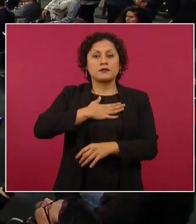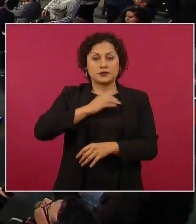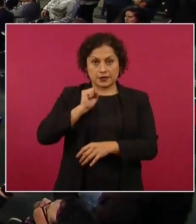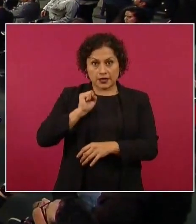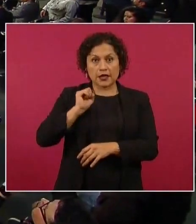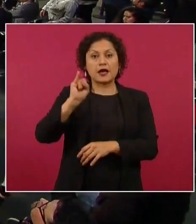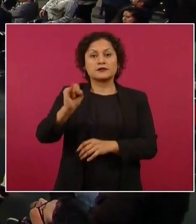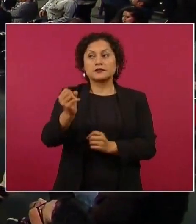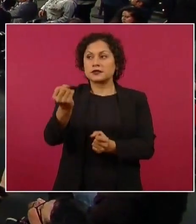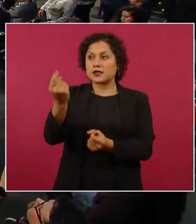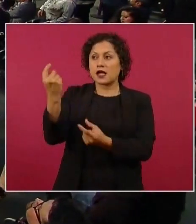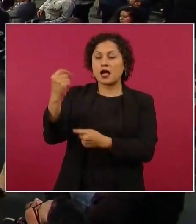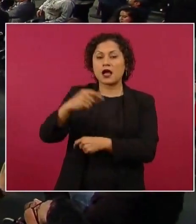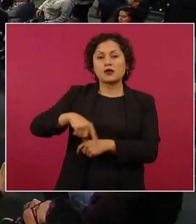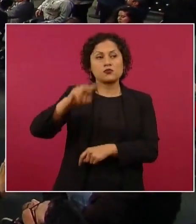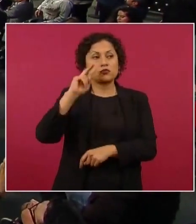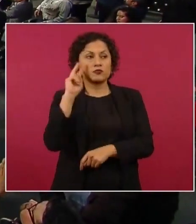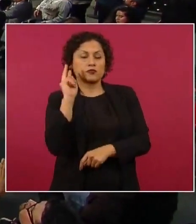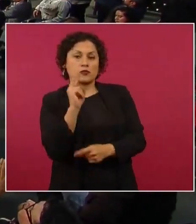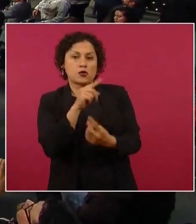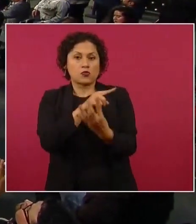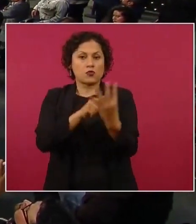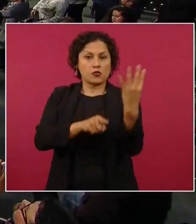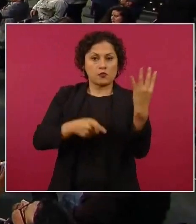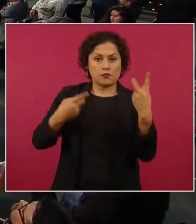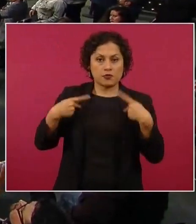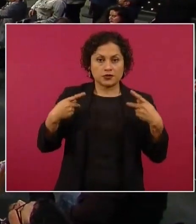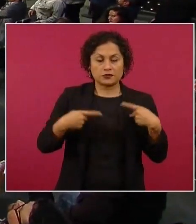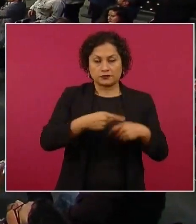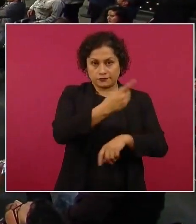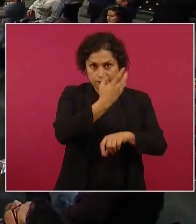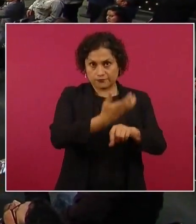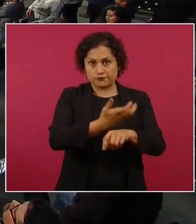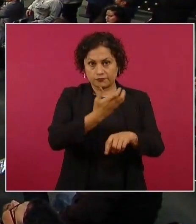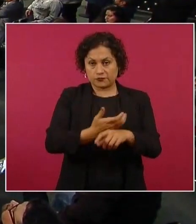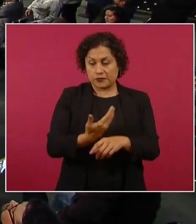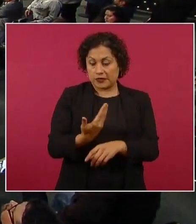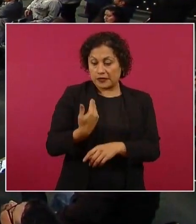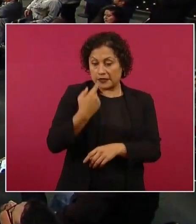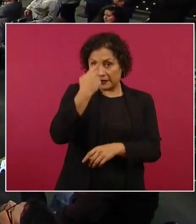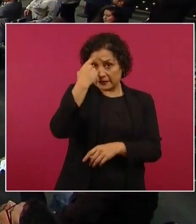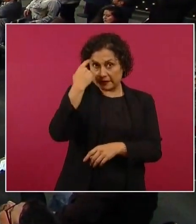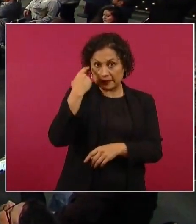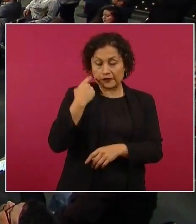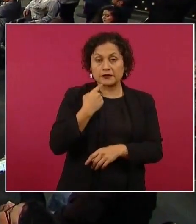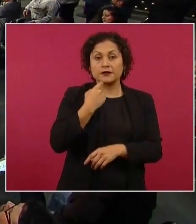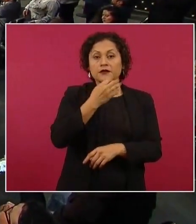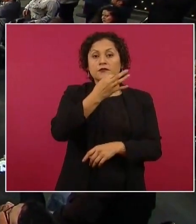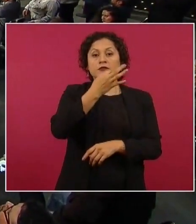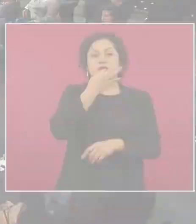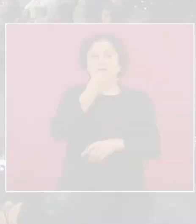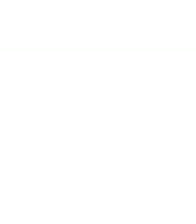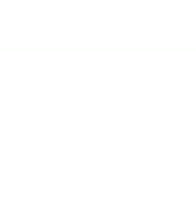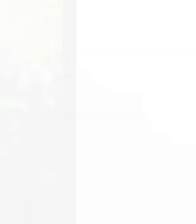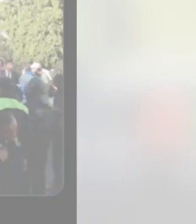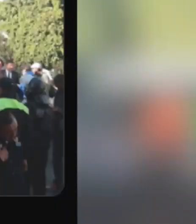Américo Villarreal, gobernador de Tamaulipas, confirmó que dos de los cuatro estadounidenses secuestrados en Matamoros